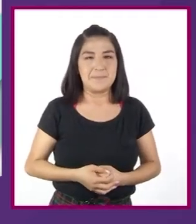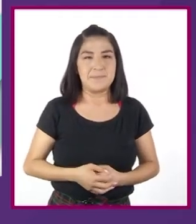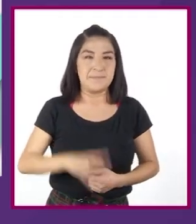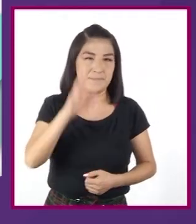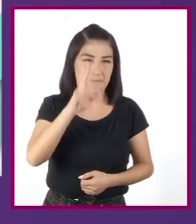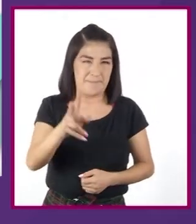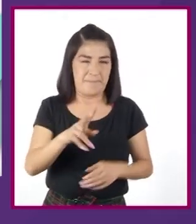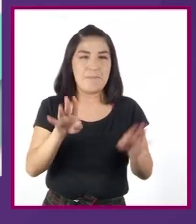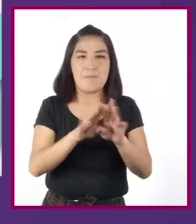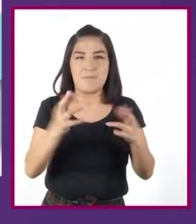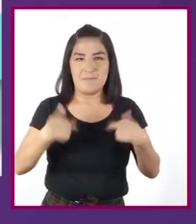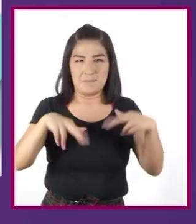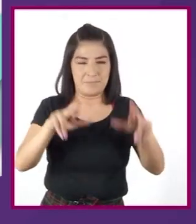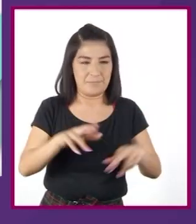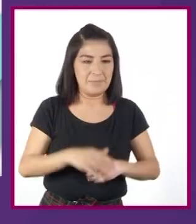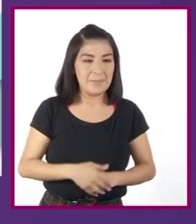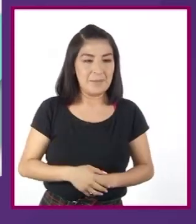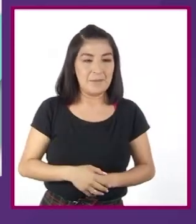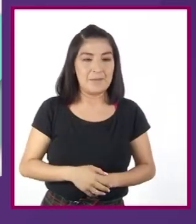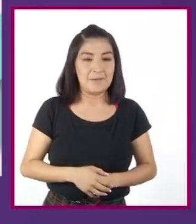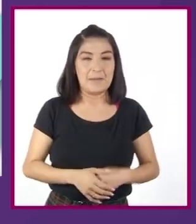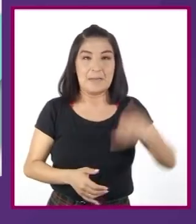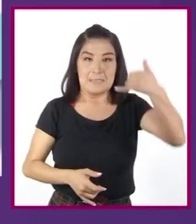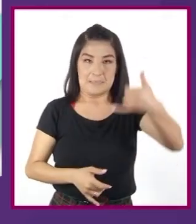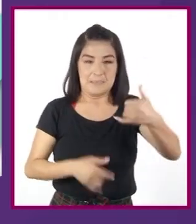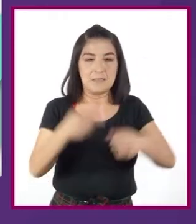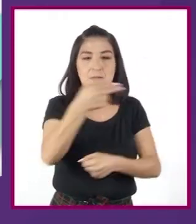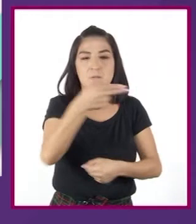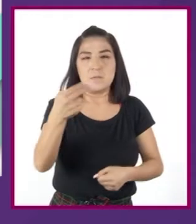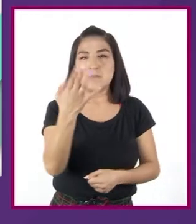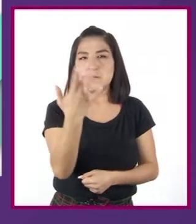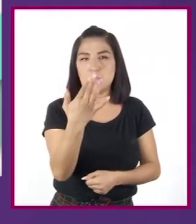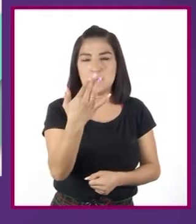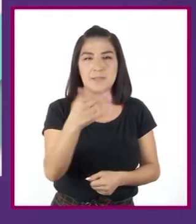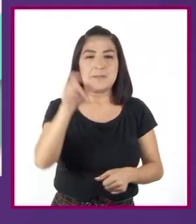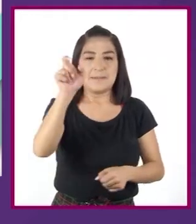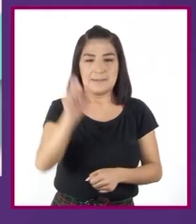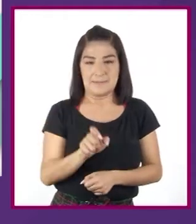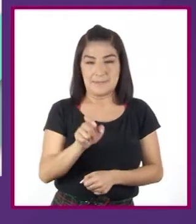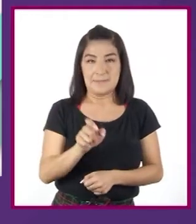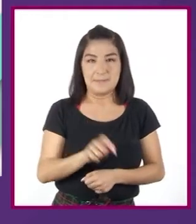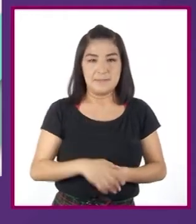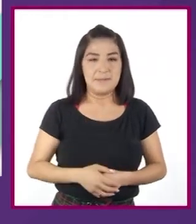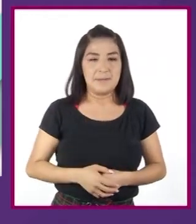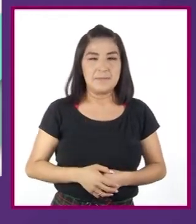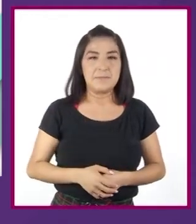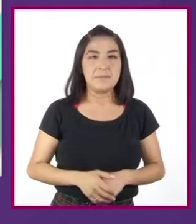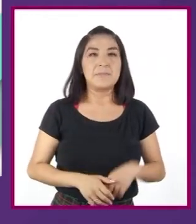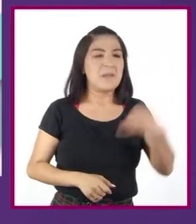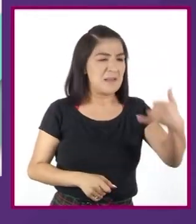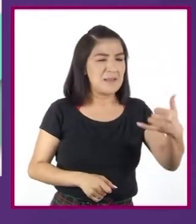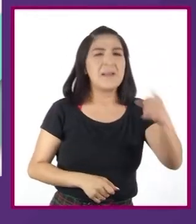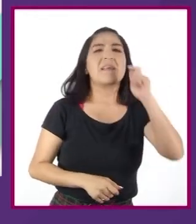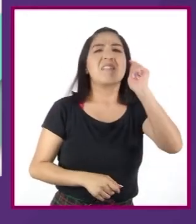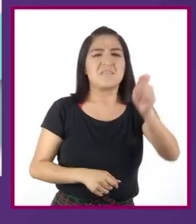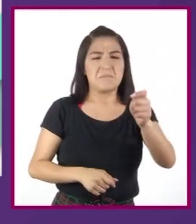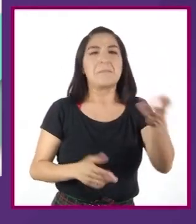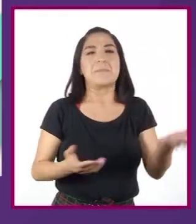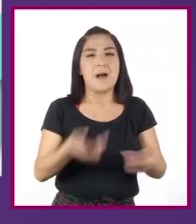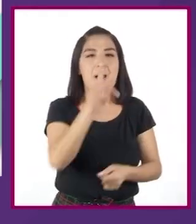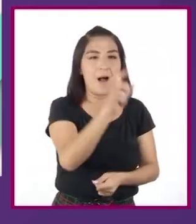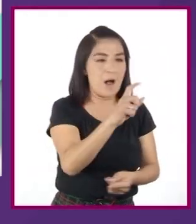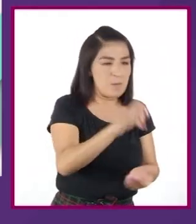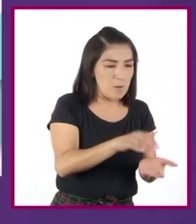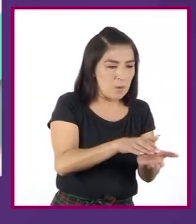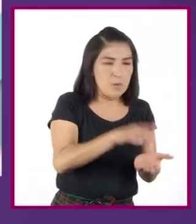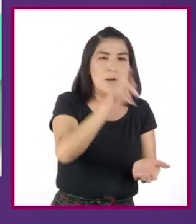siguiente forma: y igual a 50x, donde y es la cantidad de agua que va